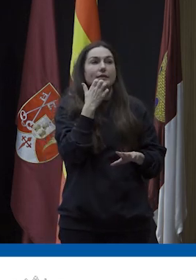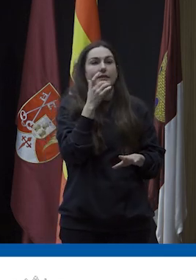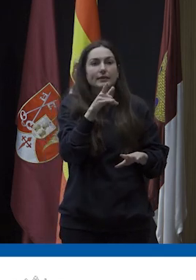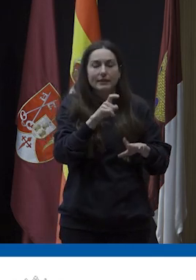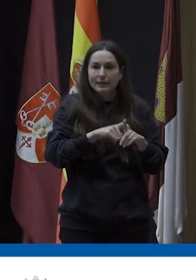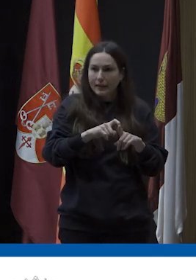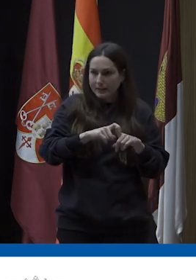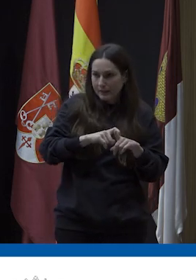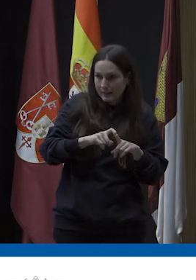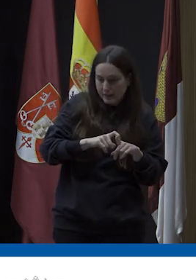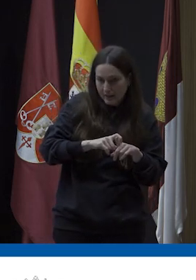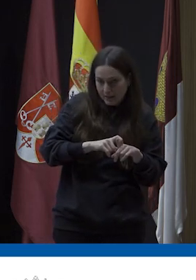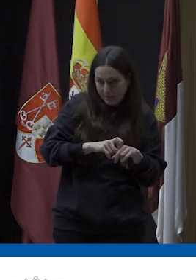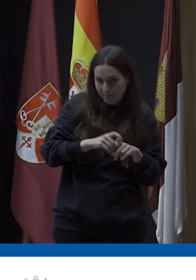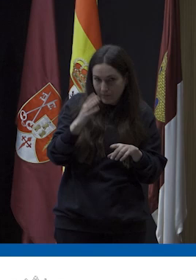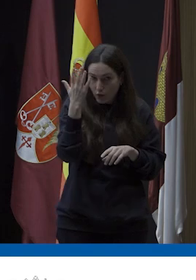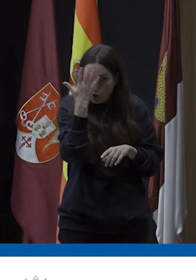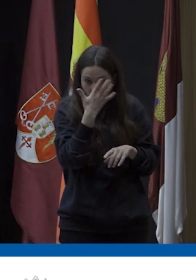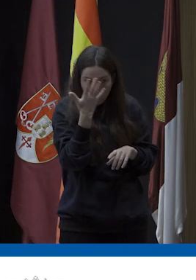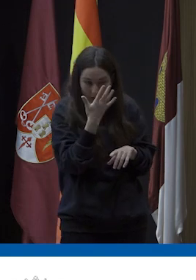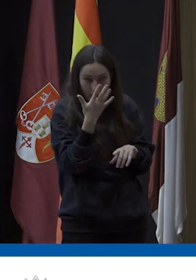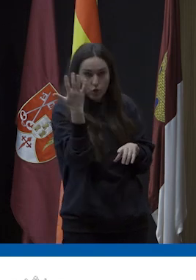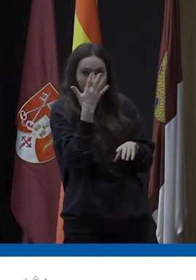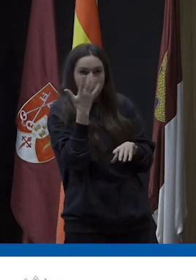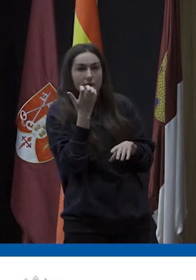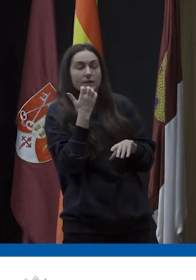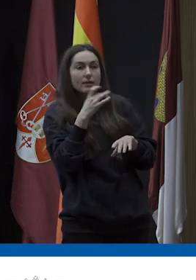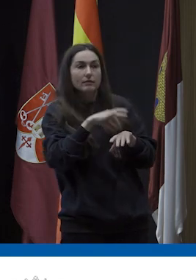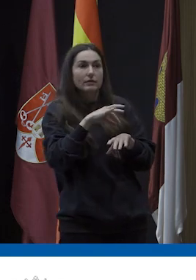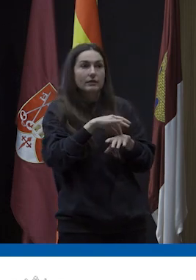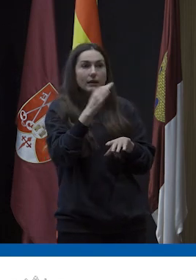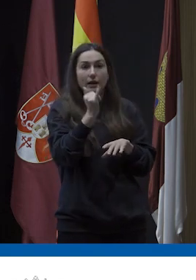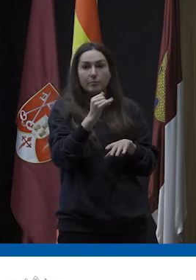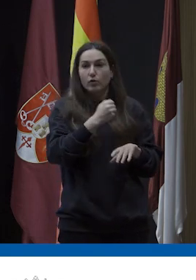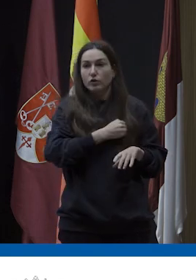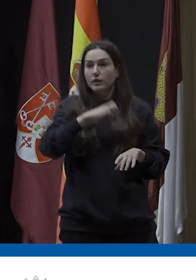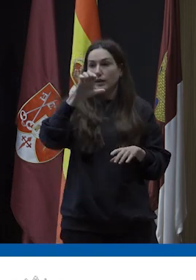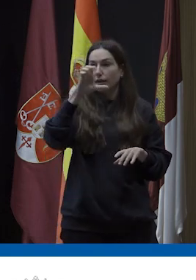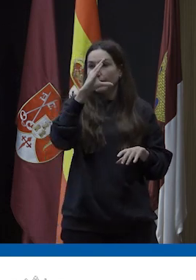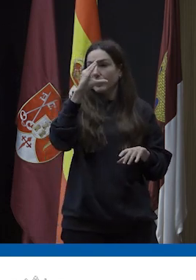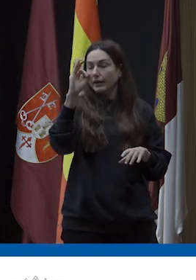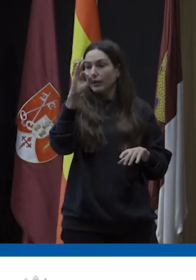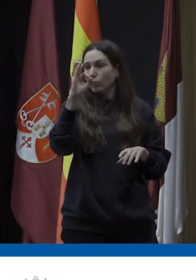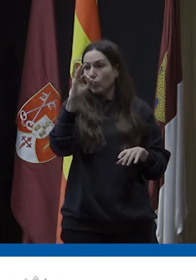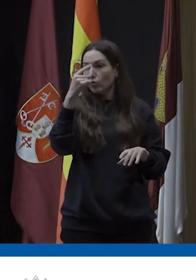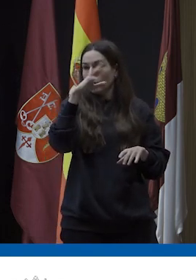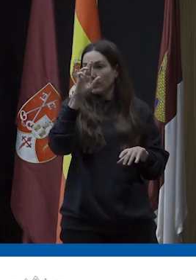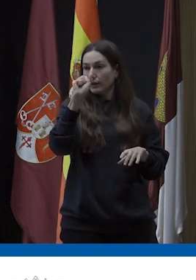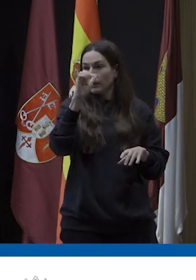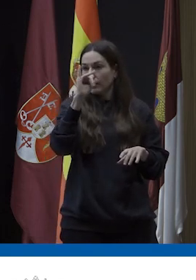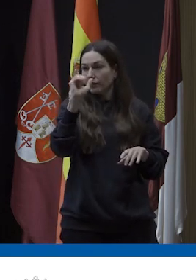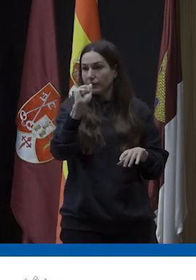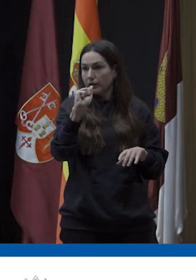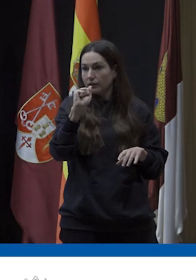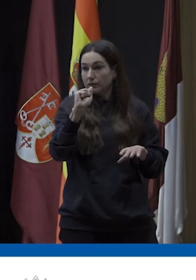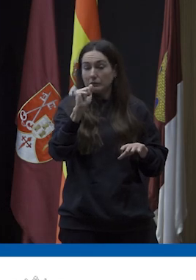digamos, sospechar si es algo patológico o no. Y el diagnóstico definitivo te lo va a dar una ecografía. Pero esas características nunca se le han